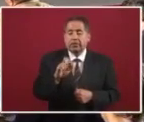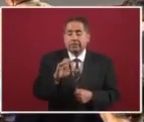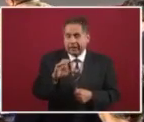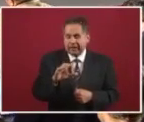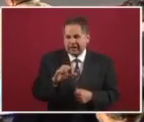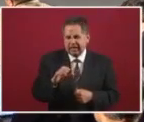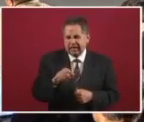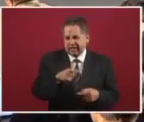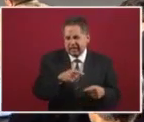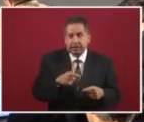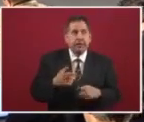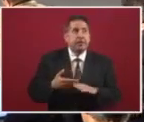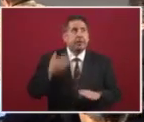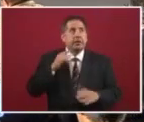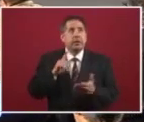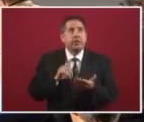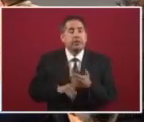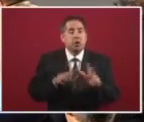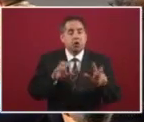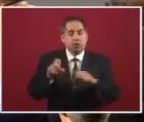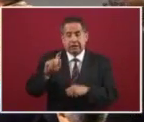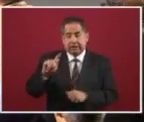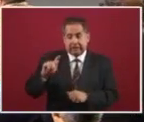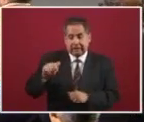Esto en